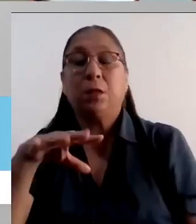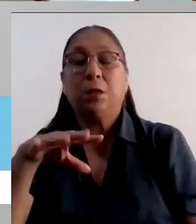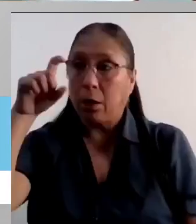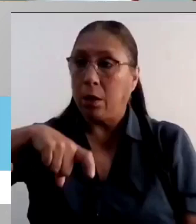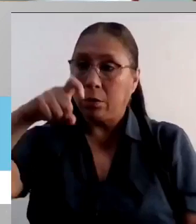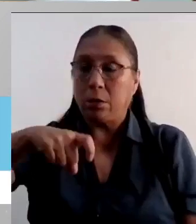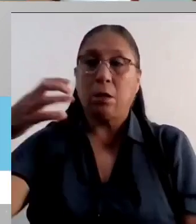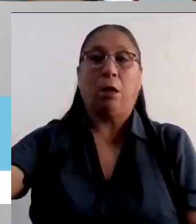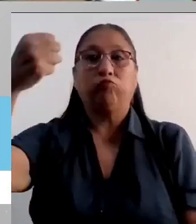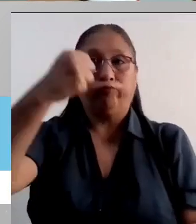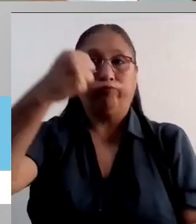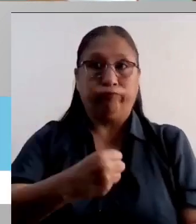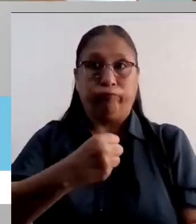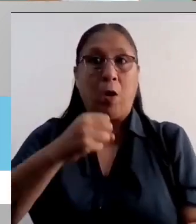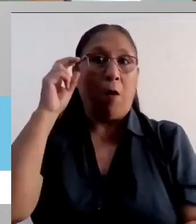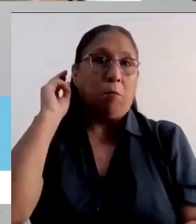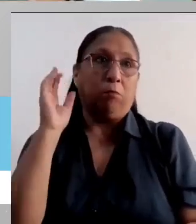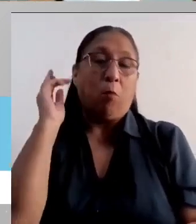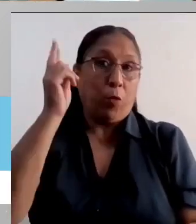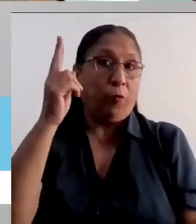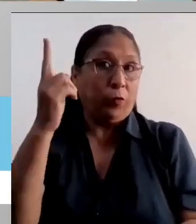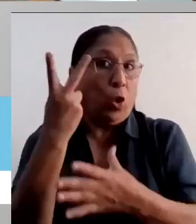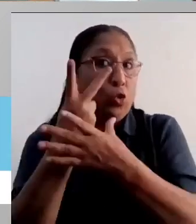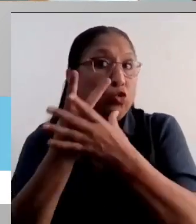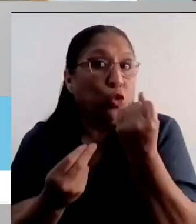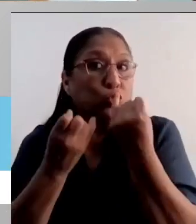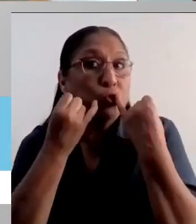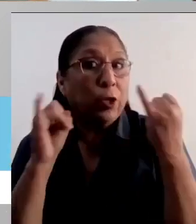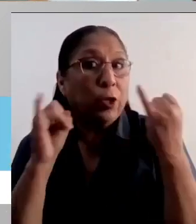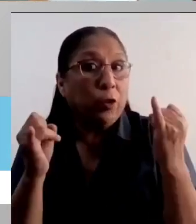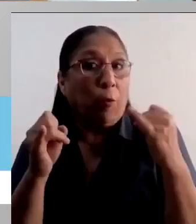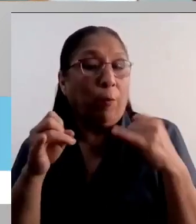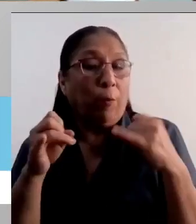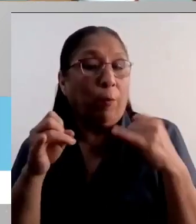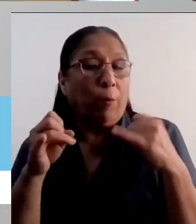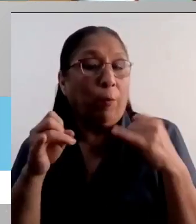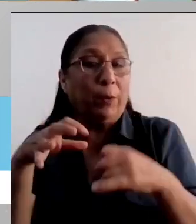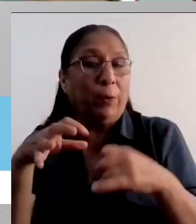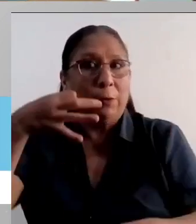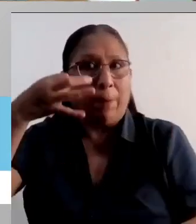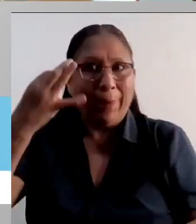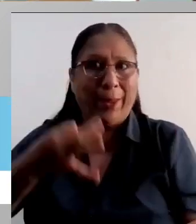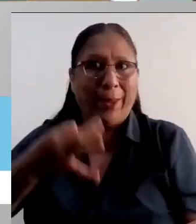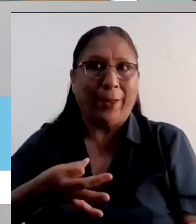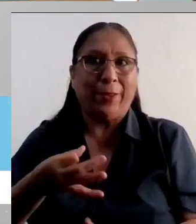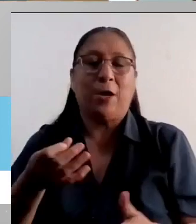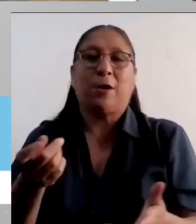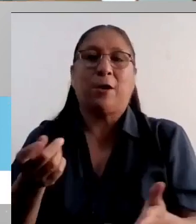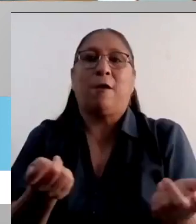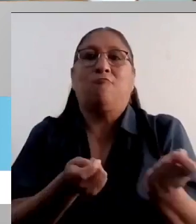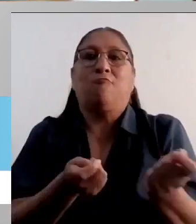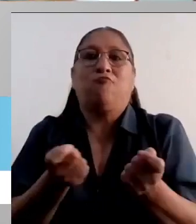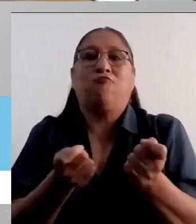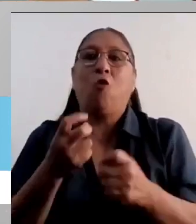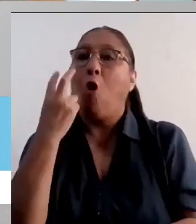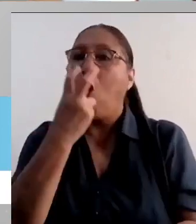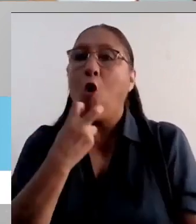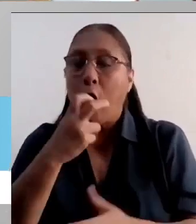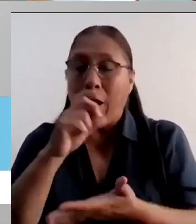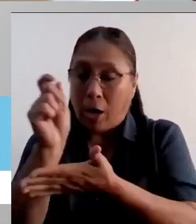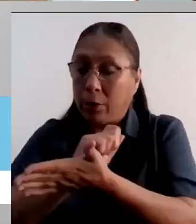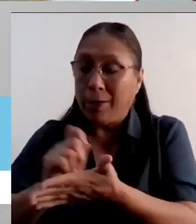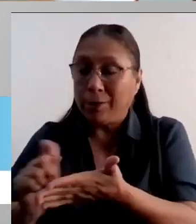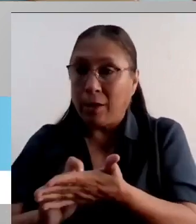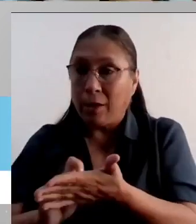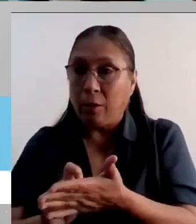contratar docentes bilingües, es decir, que dominen a nivel oral y escrito la lengua indígena en la que